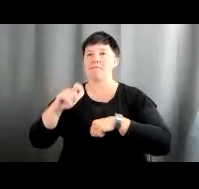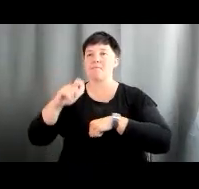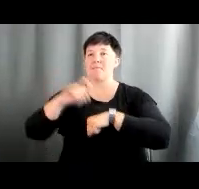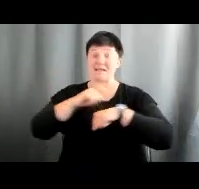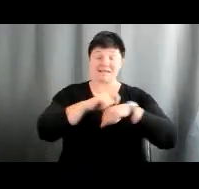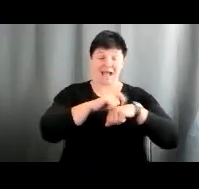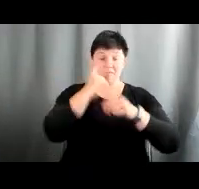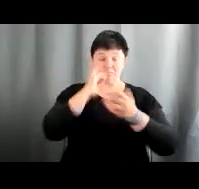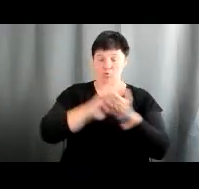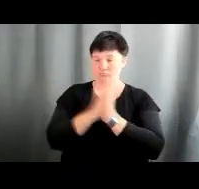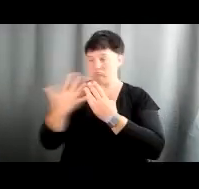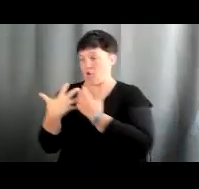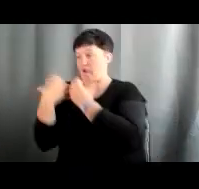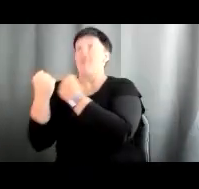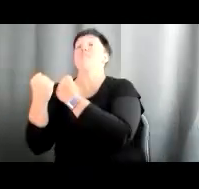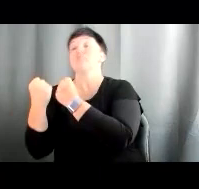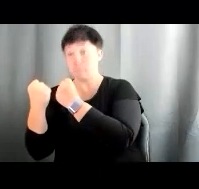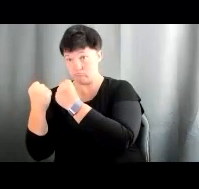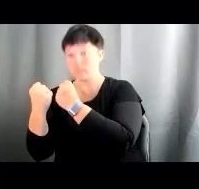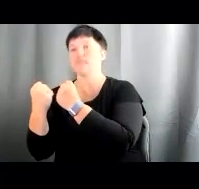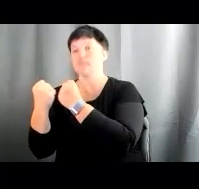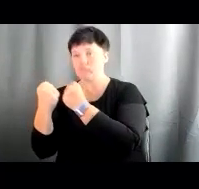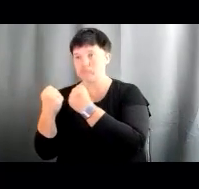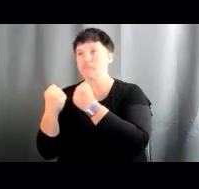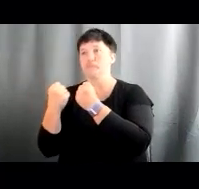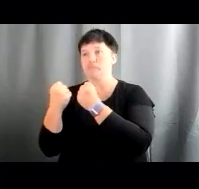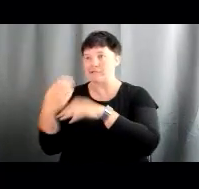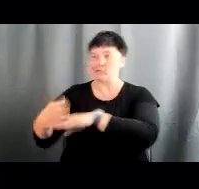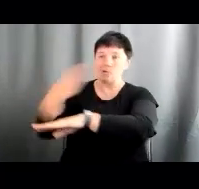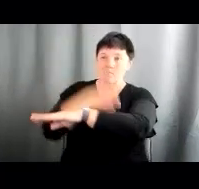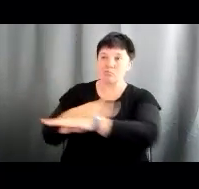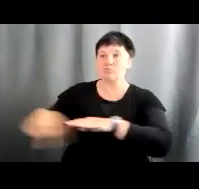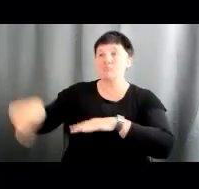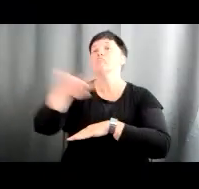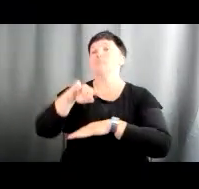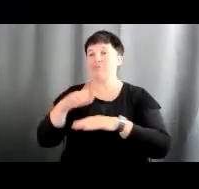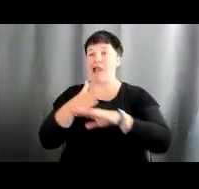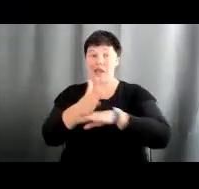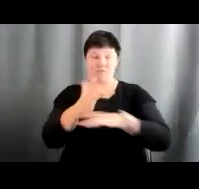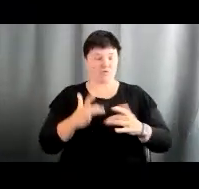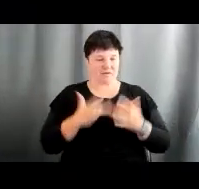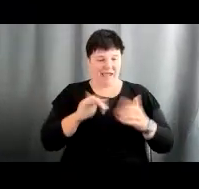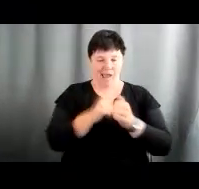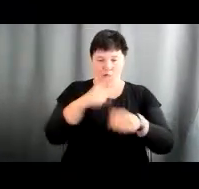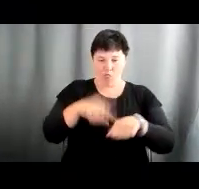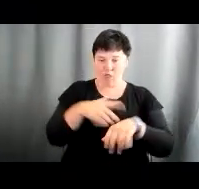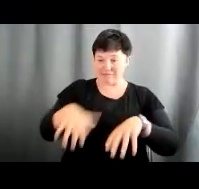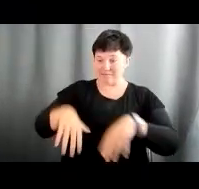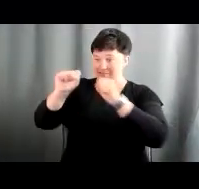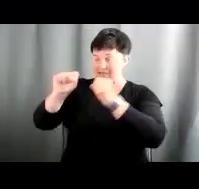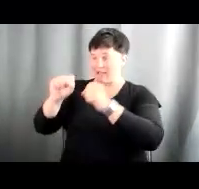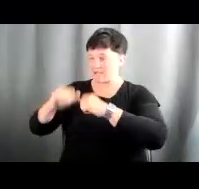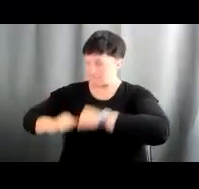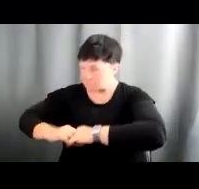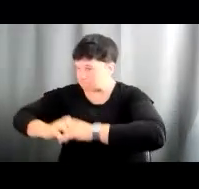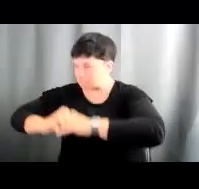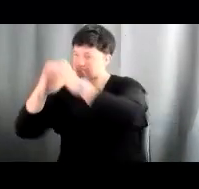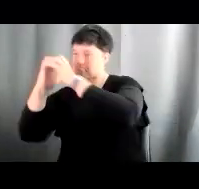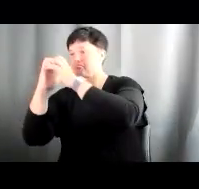que podría ser muy importante en cada píxel. Después de un evento, ¿cuánto tiempo se tarda para volver a la